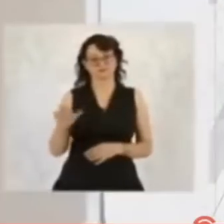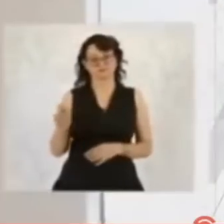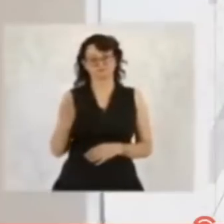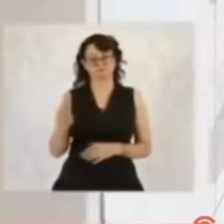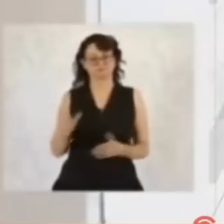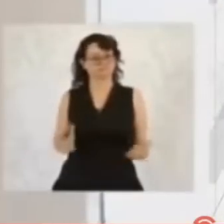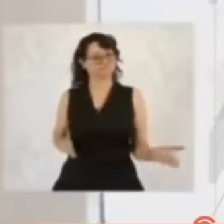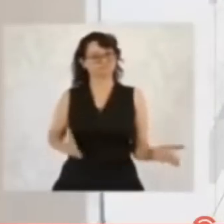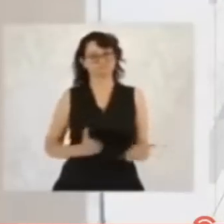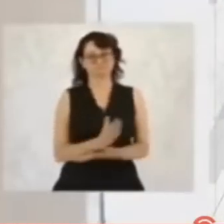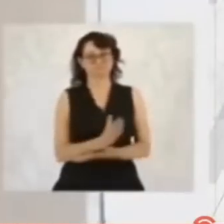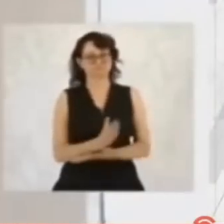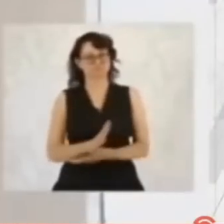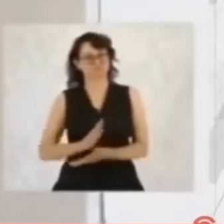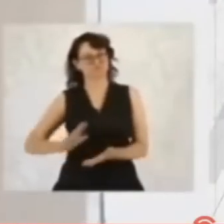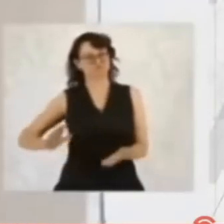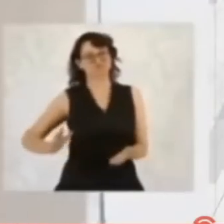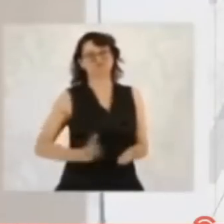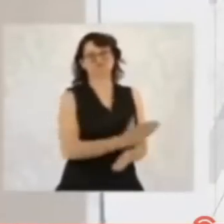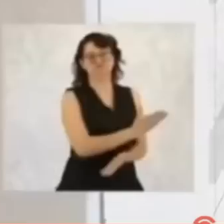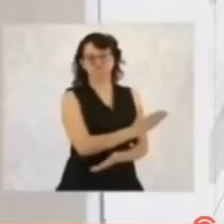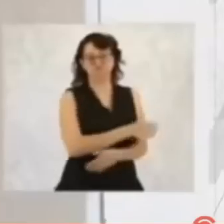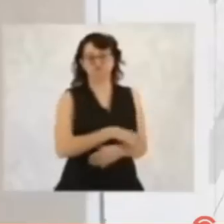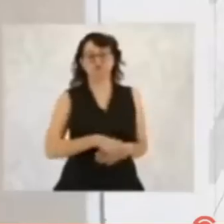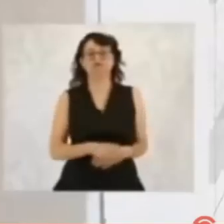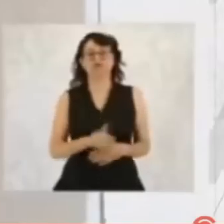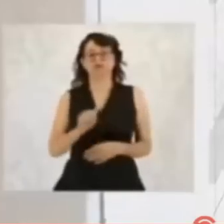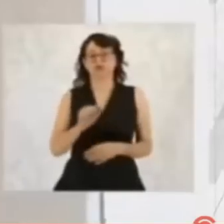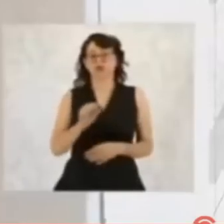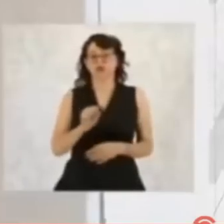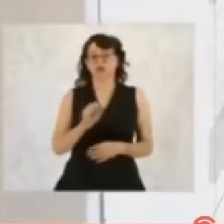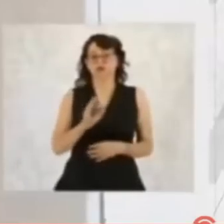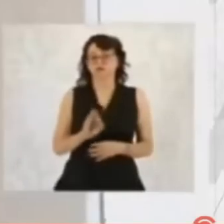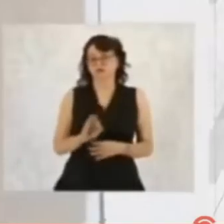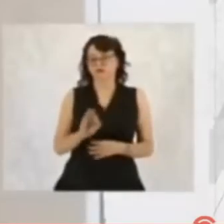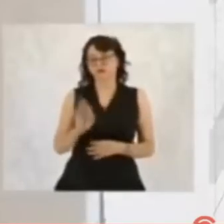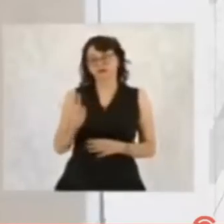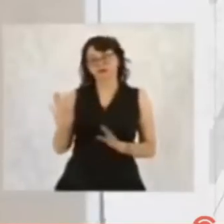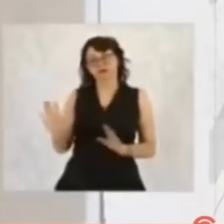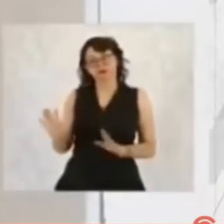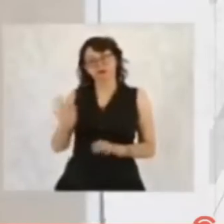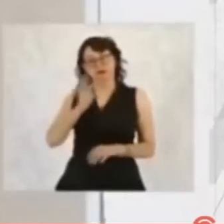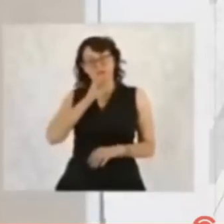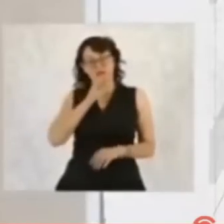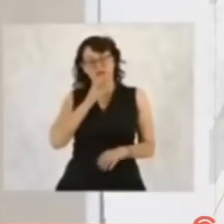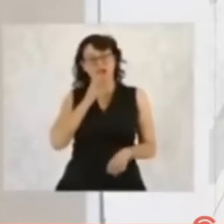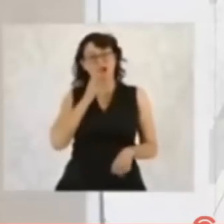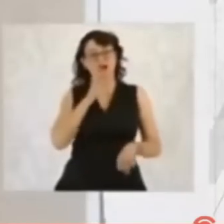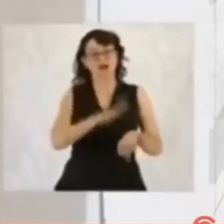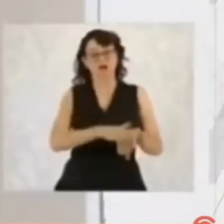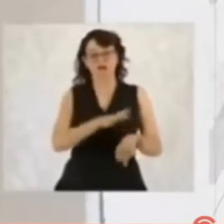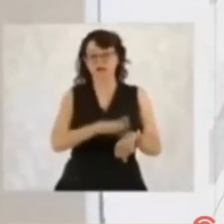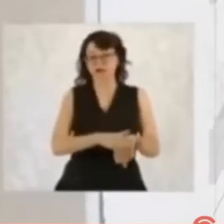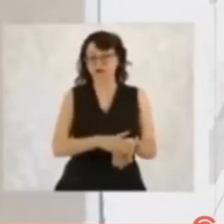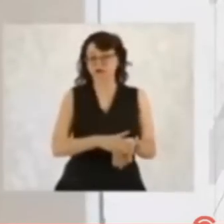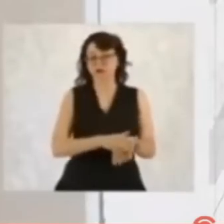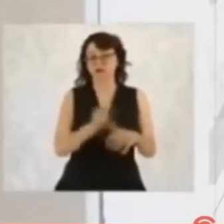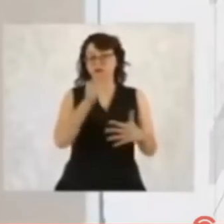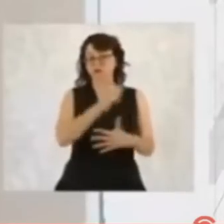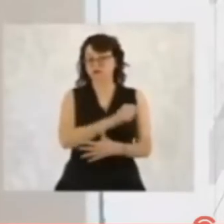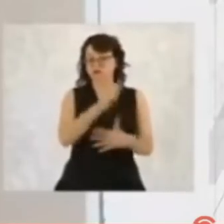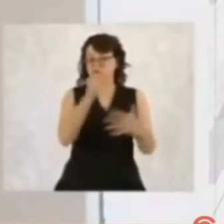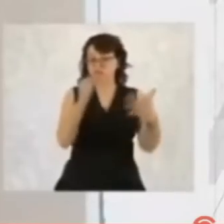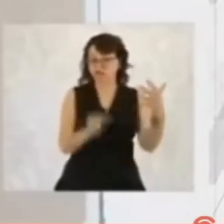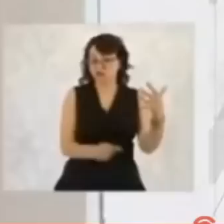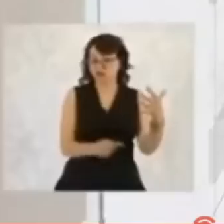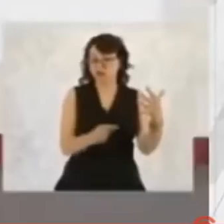Suprema Corte de Justicia de la Nación, la Auditoría Superior de la Federación informó al IPAB, mediante diversos oficios, que se